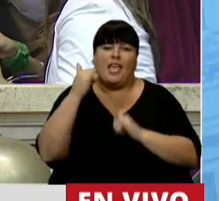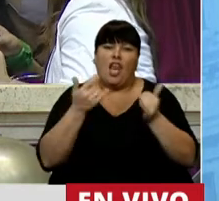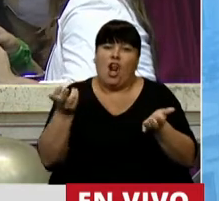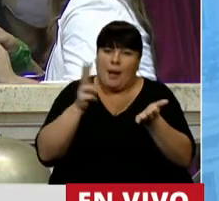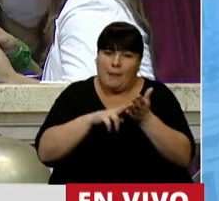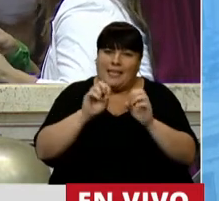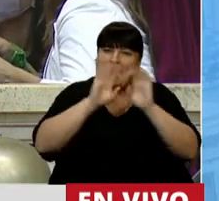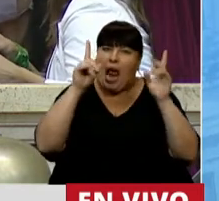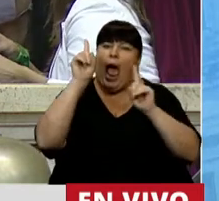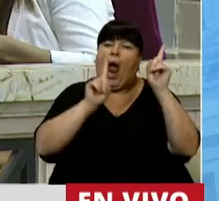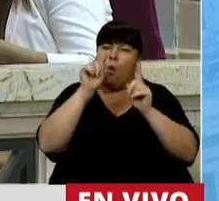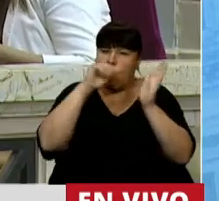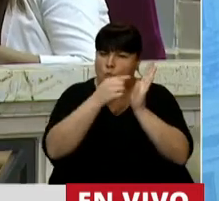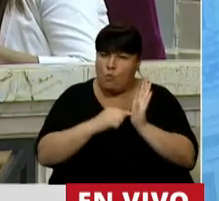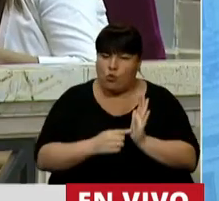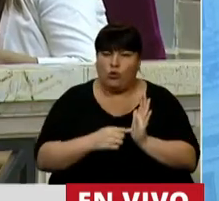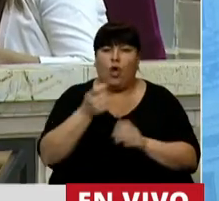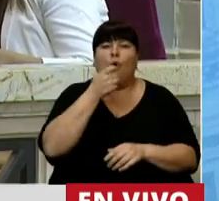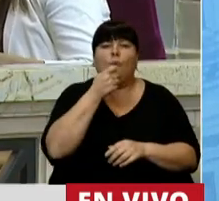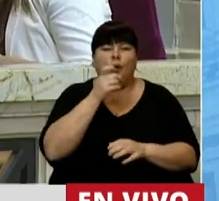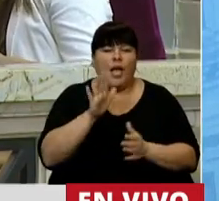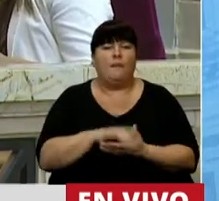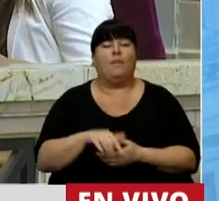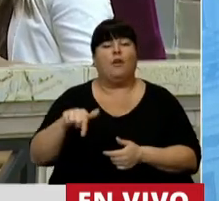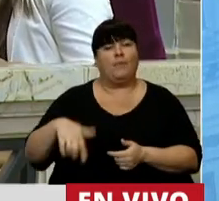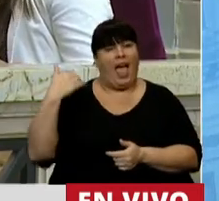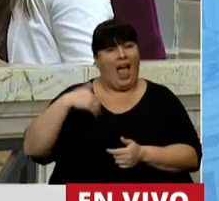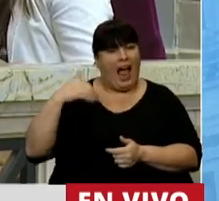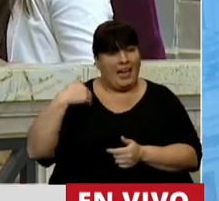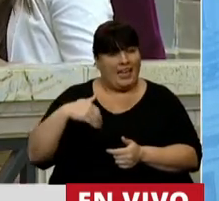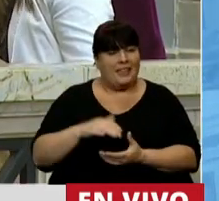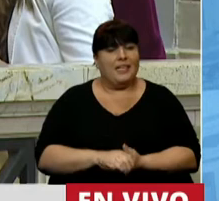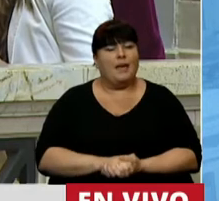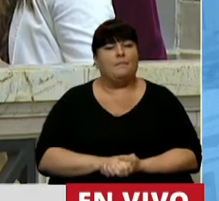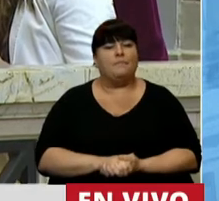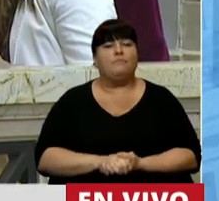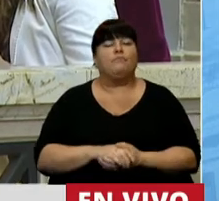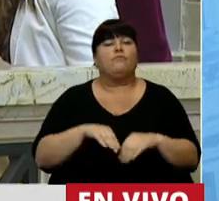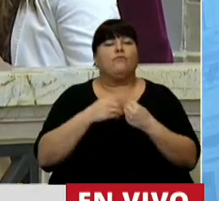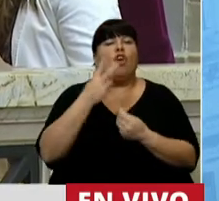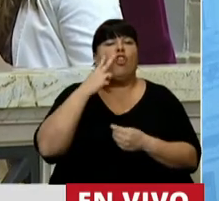resaltar solamente algunos. Por ejemplo, en Argentina hay